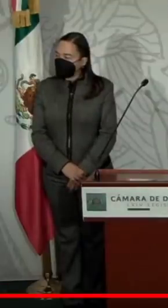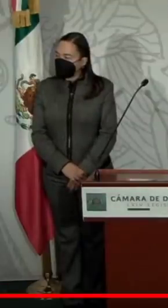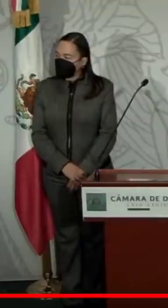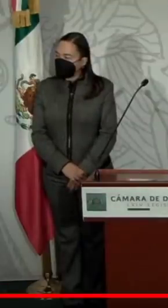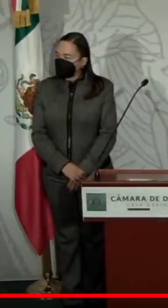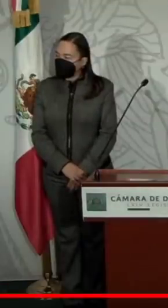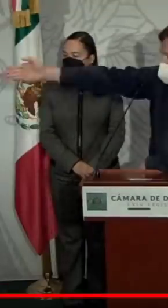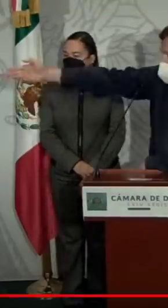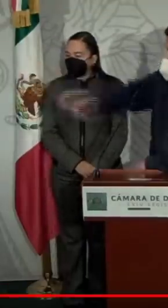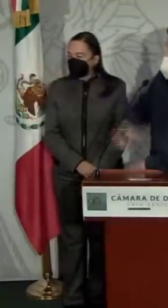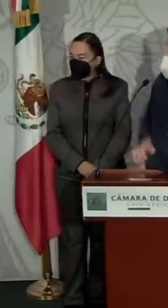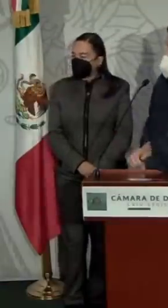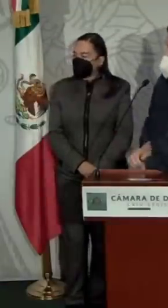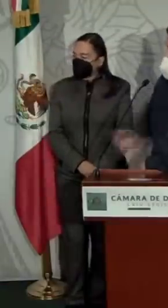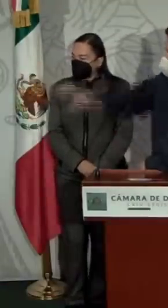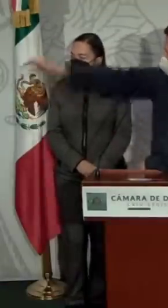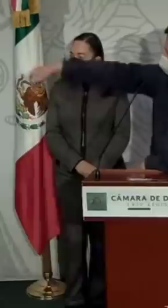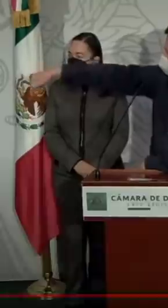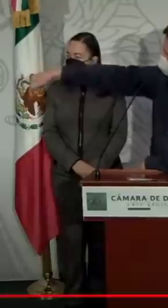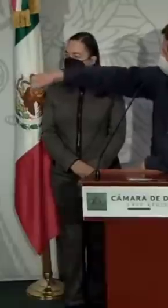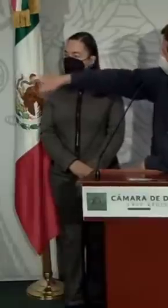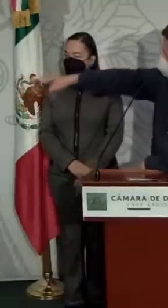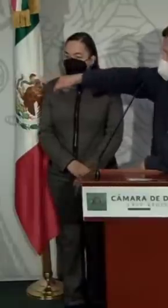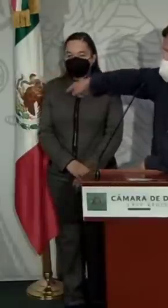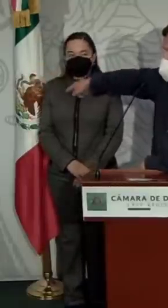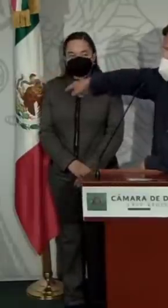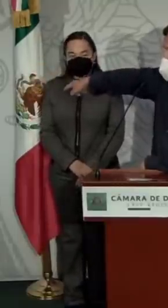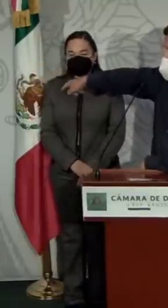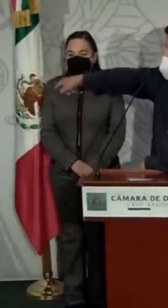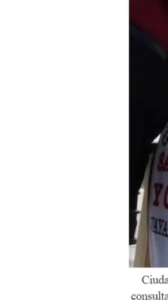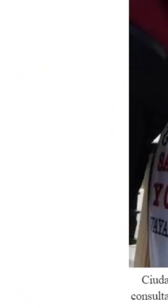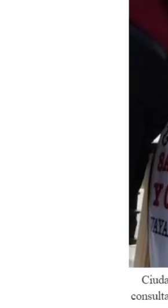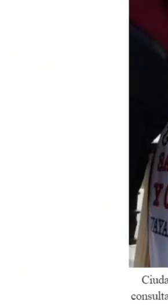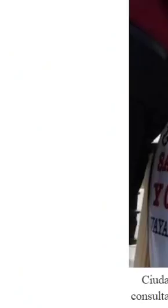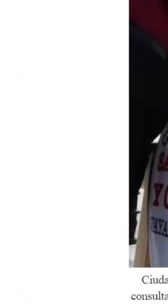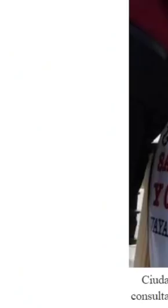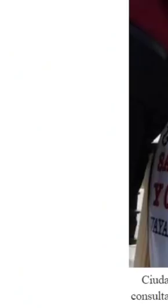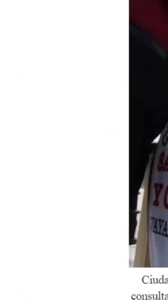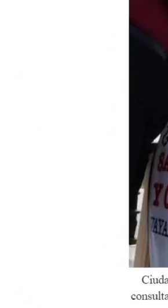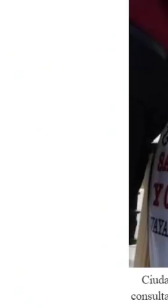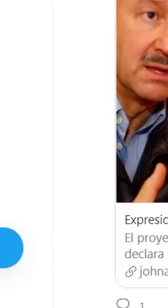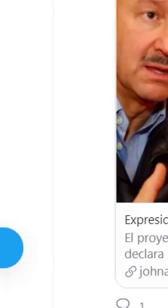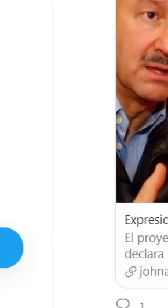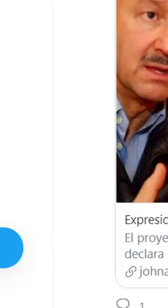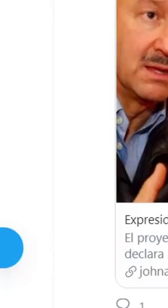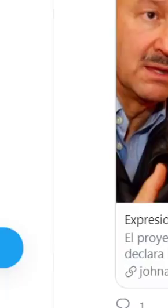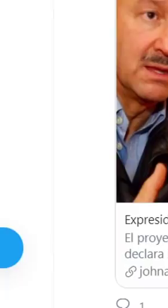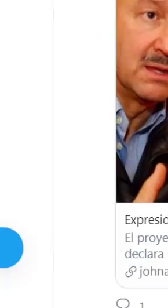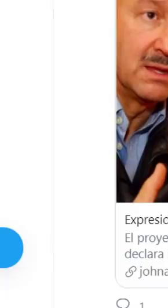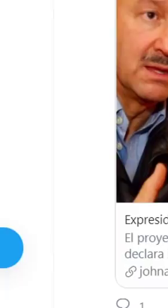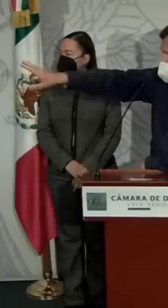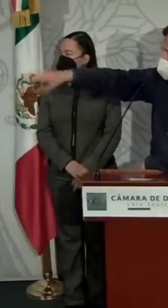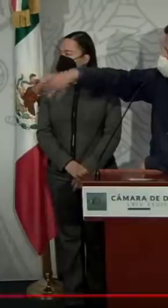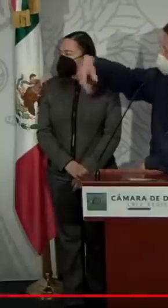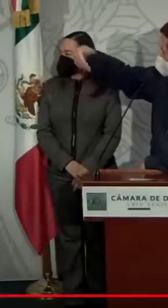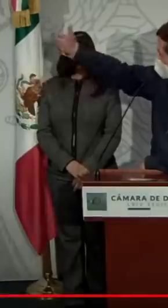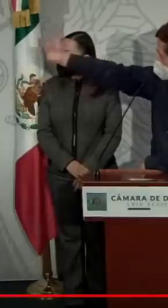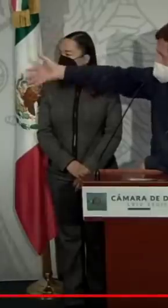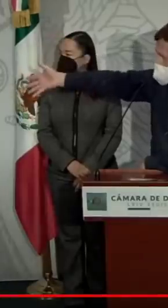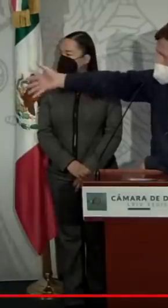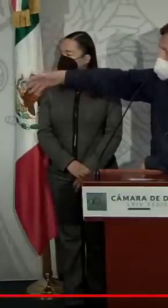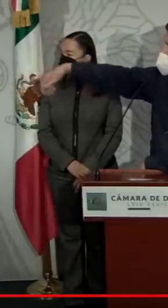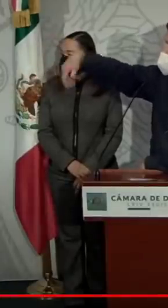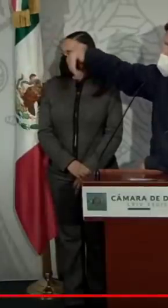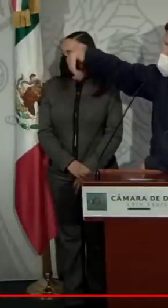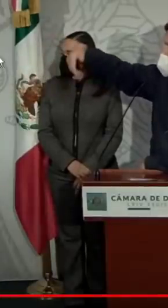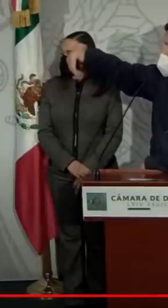evitar la... Se lo podemos compartir y está en la Comisión de Presupuesto, en la Comisión de Ciencia, en la Comisión de Cultura. Hay más de 20 también en temas de cultura.